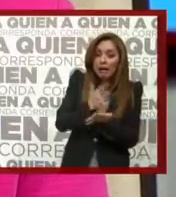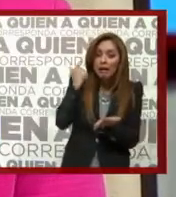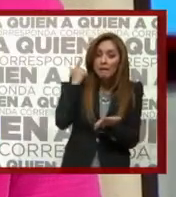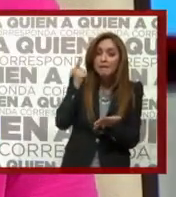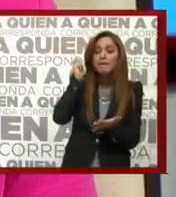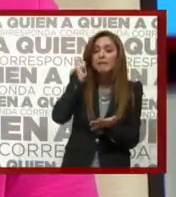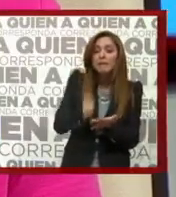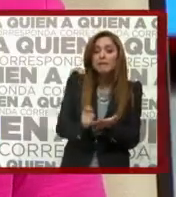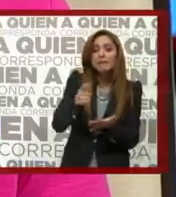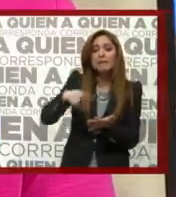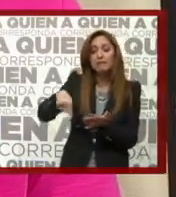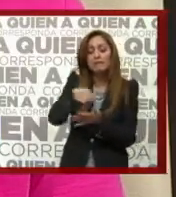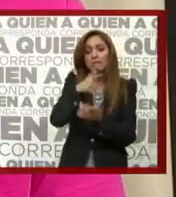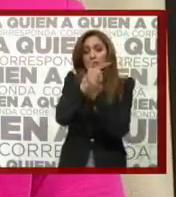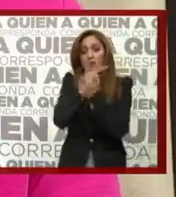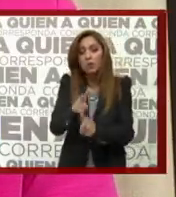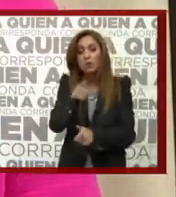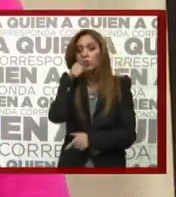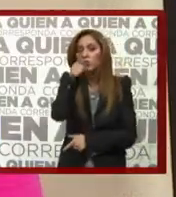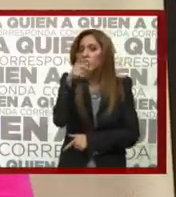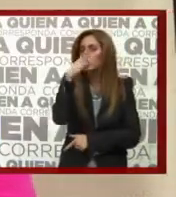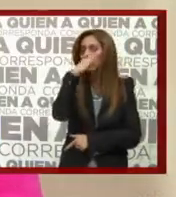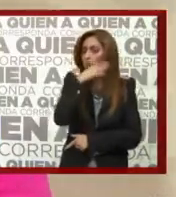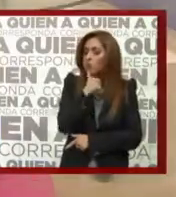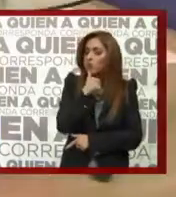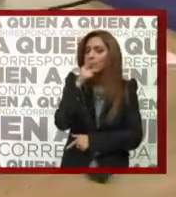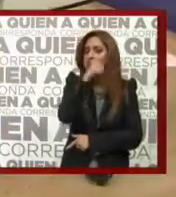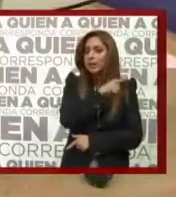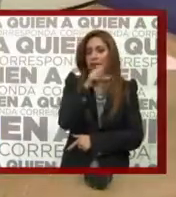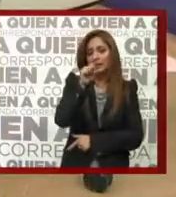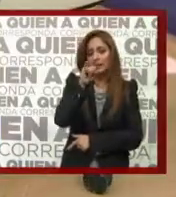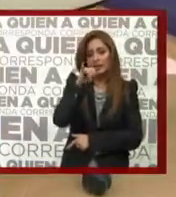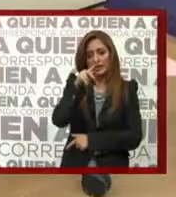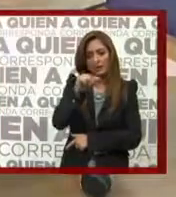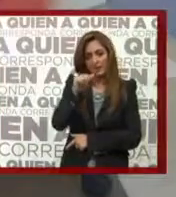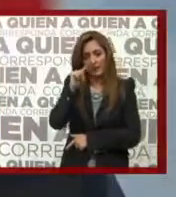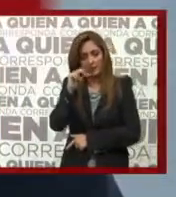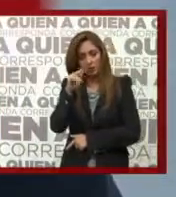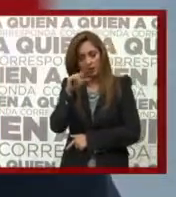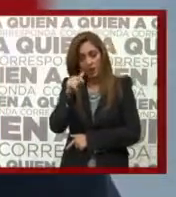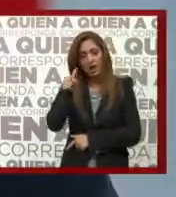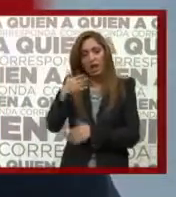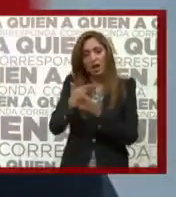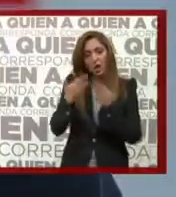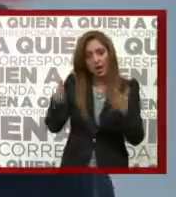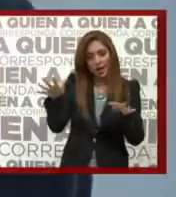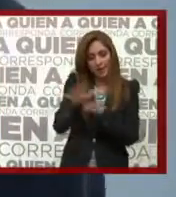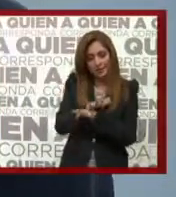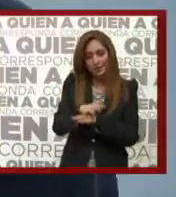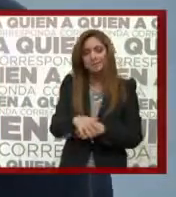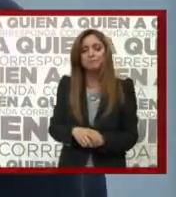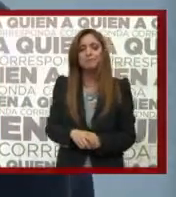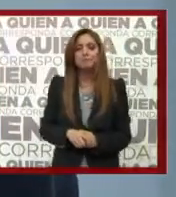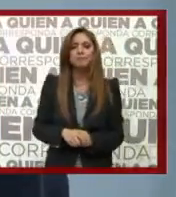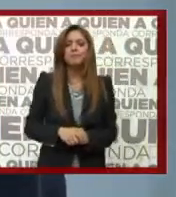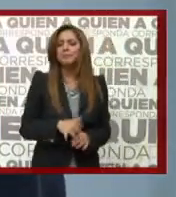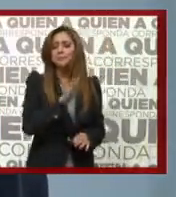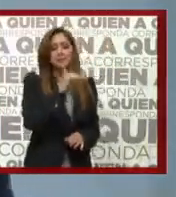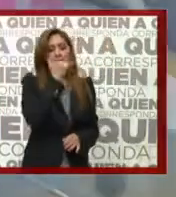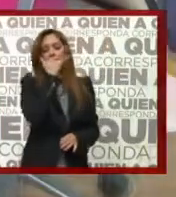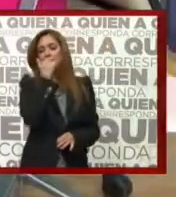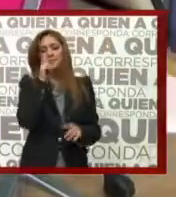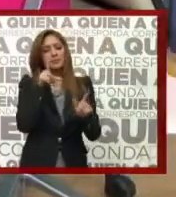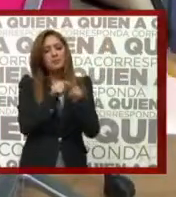entonces la que no va a alcanzar libertad eres tú en el sistema tradicional. Porque ya ahora cambia todo, cambian las reglas. A ver, entonces, déjame hacer una conclusión